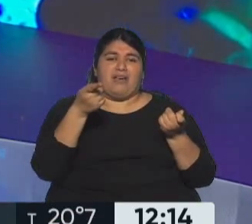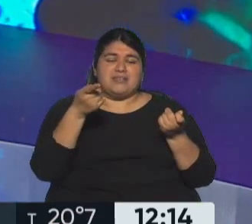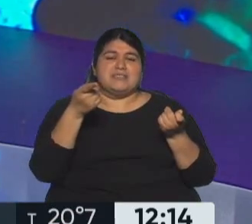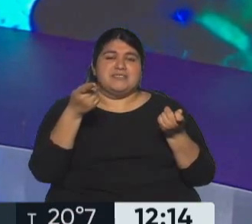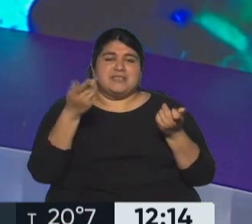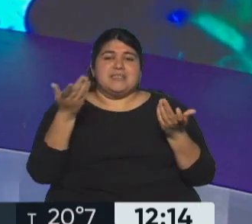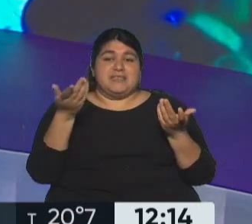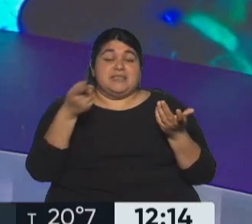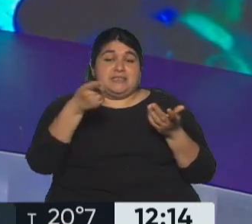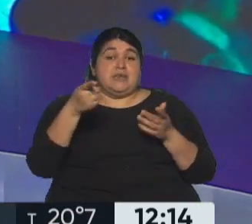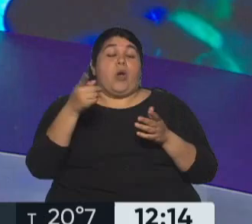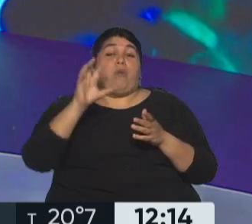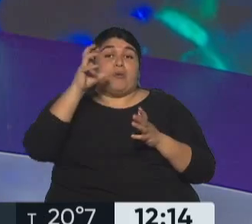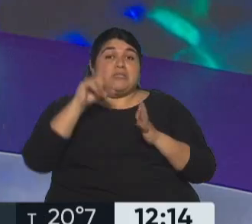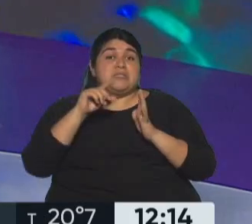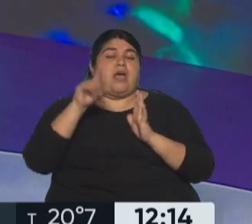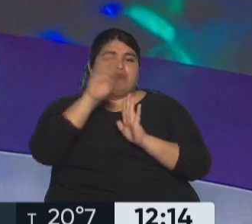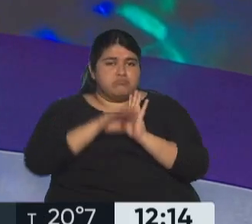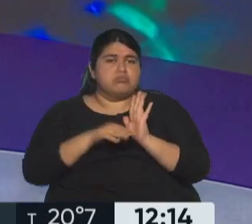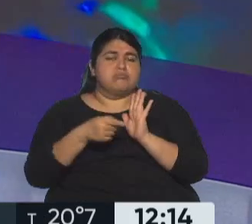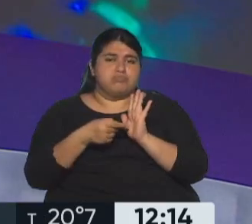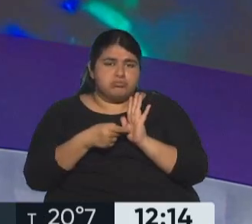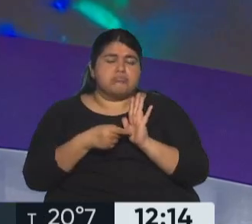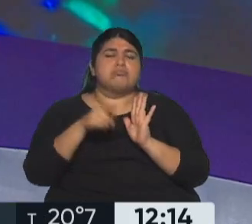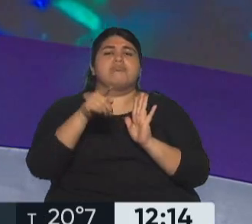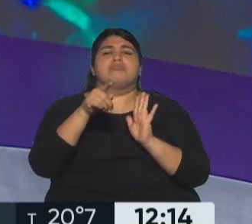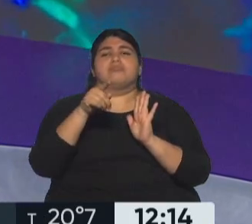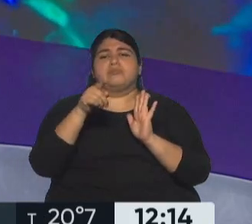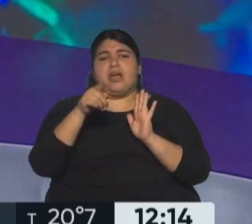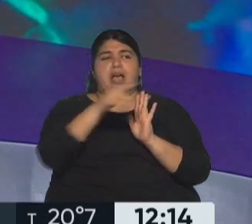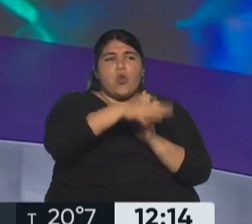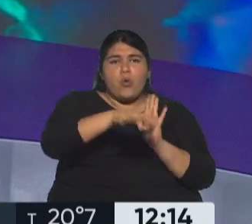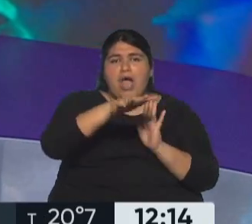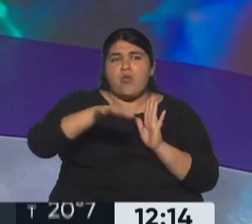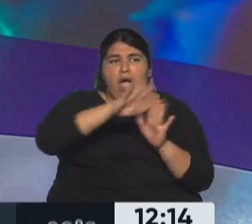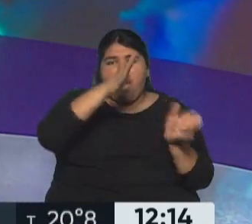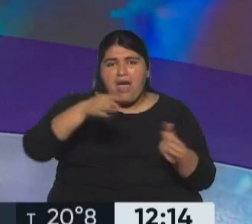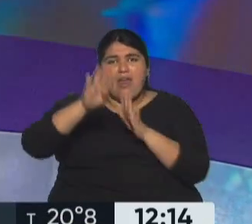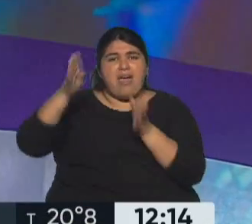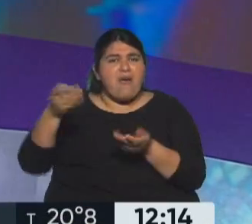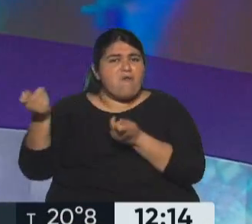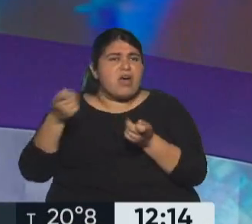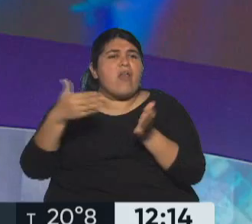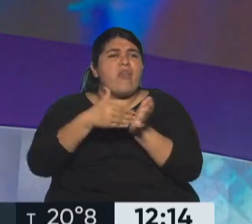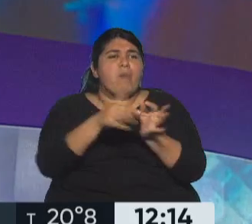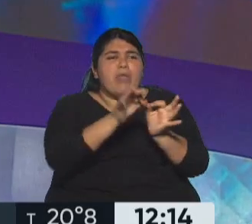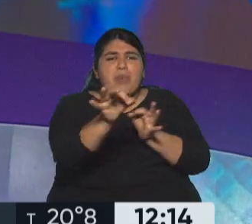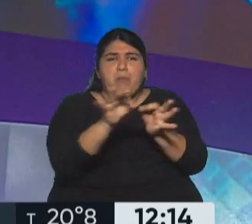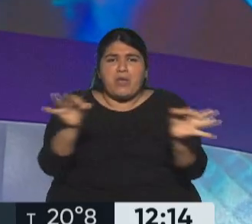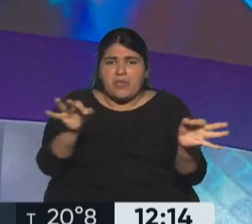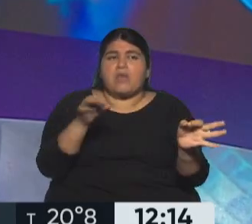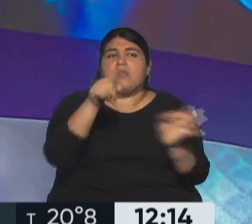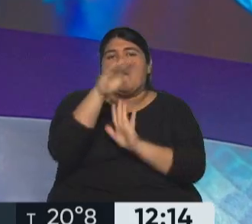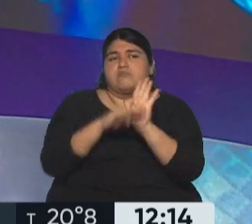bonaerense. Habrá protocolos, habrá aforos en diferentes locales de acuerdo a las dimensiones justamente de metros